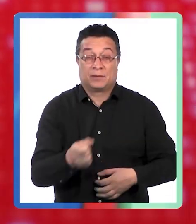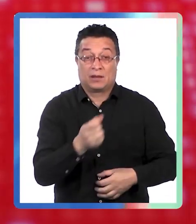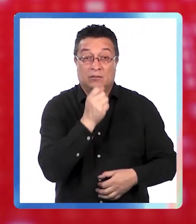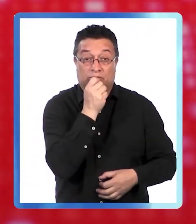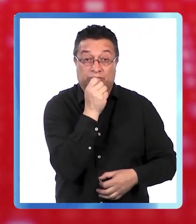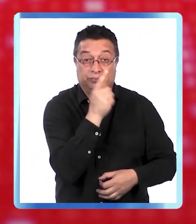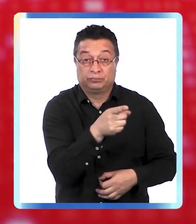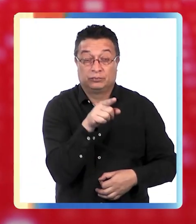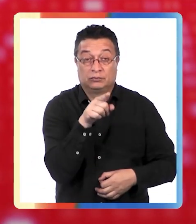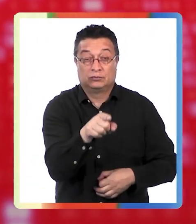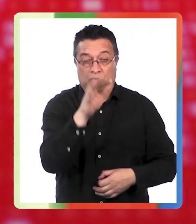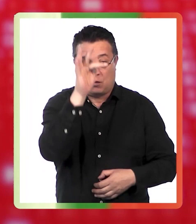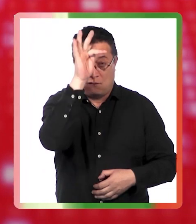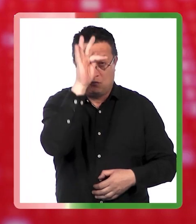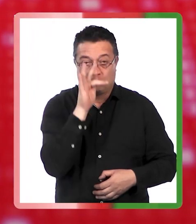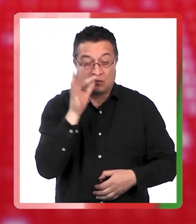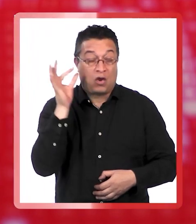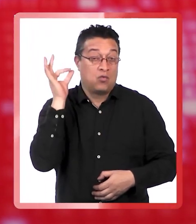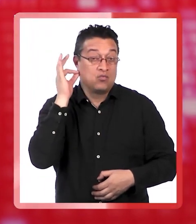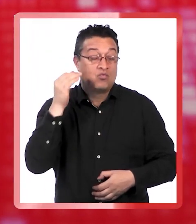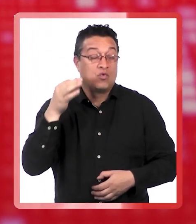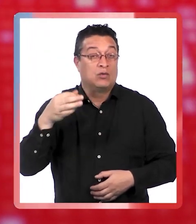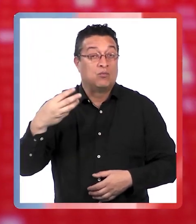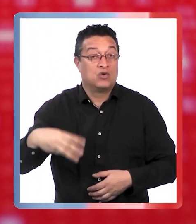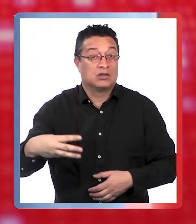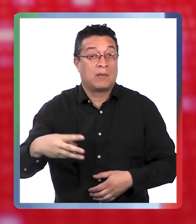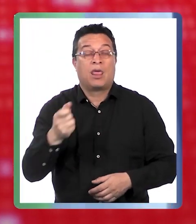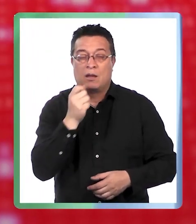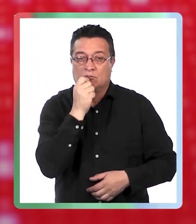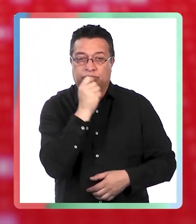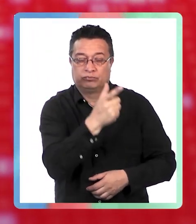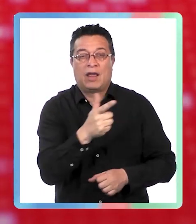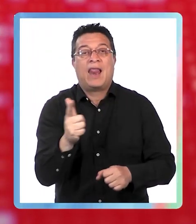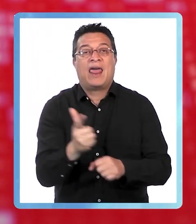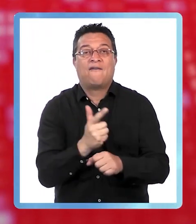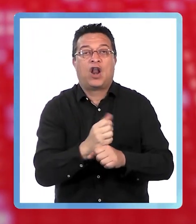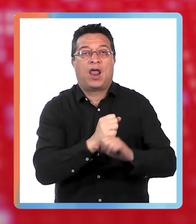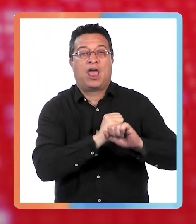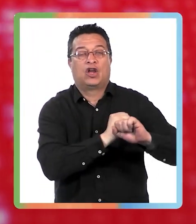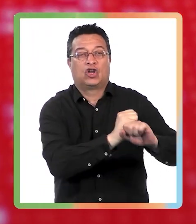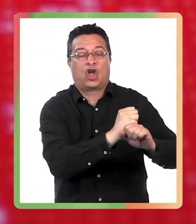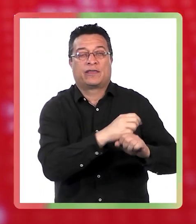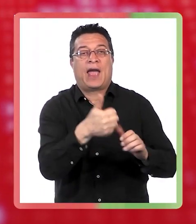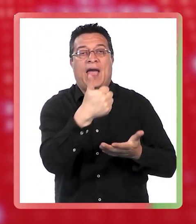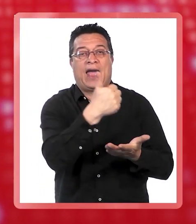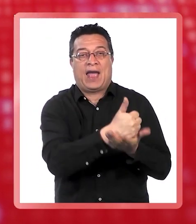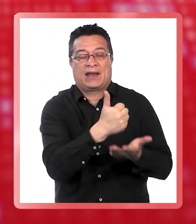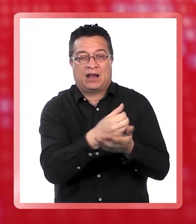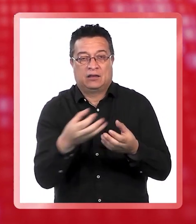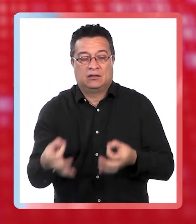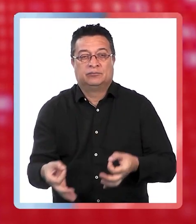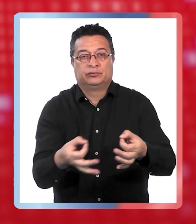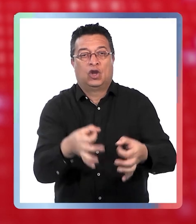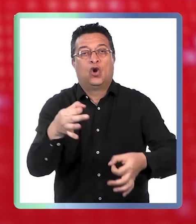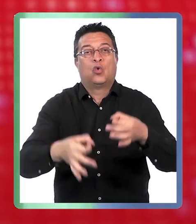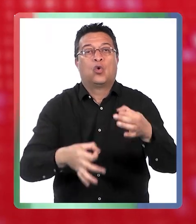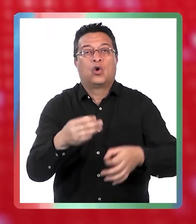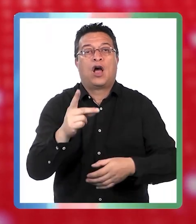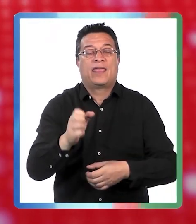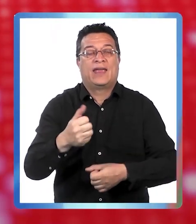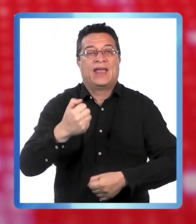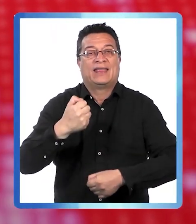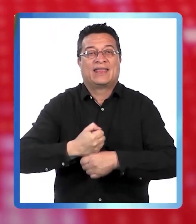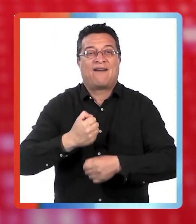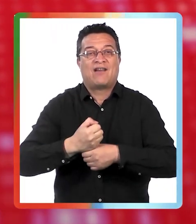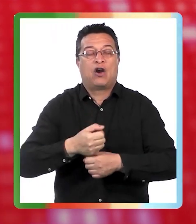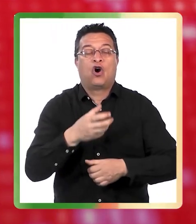La acusación realizada por la funcionaria municipal derivó en una demanda laboral contra el jefe comunal interpuesta ante el Juzgado